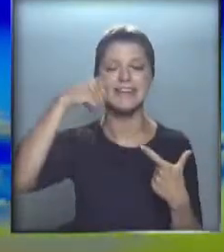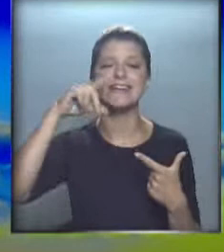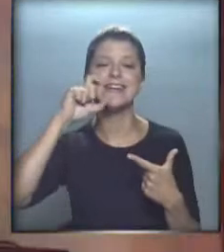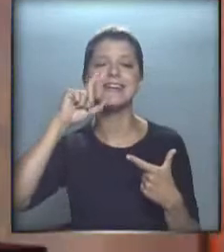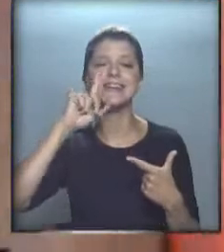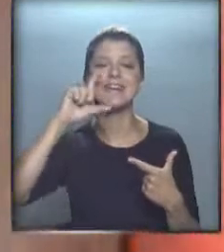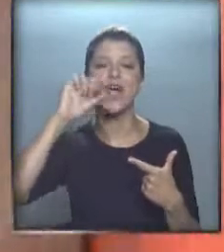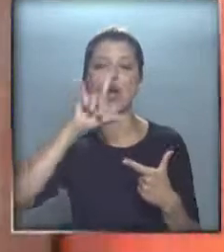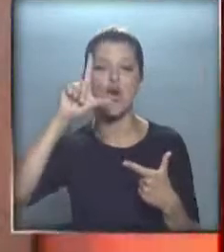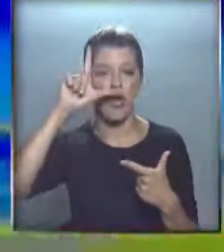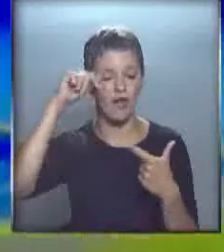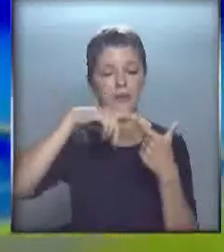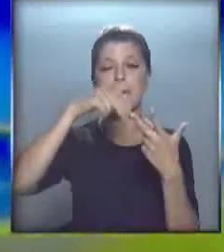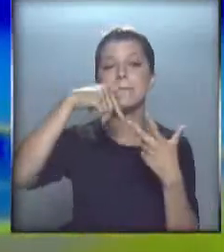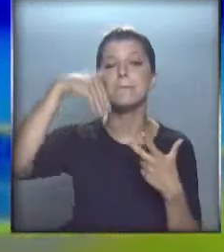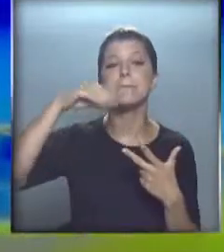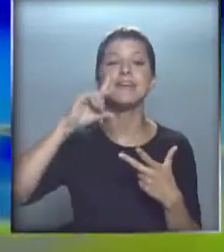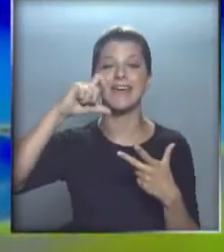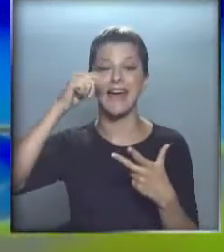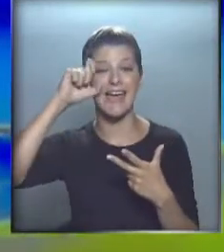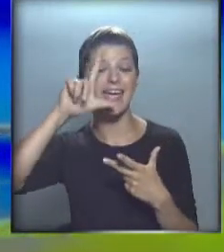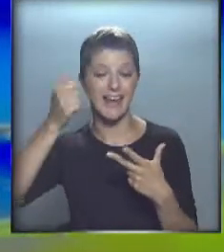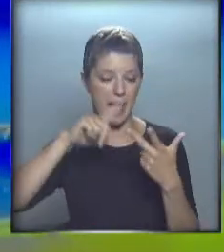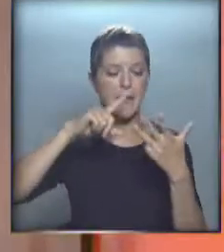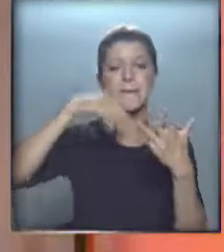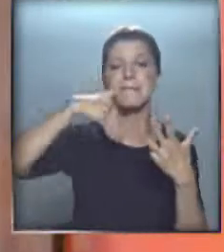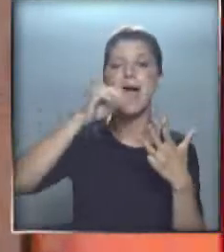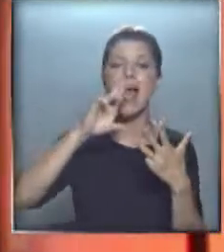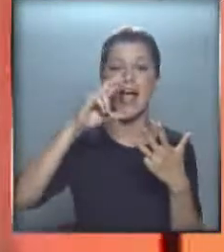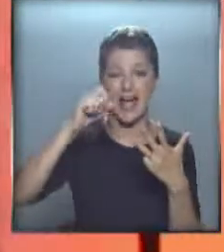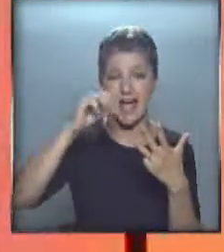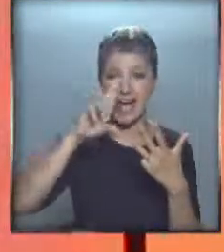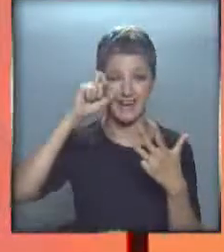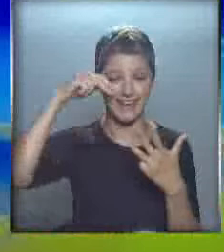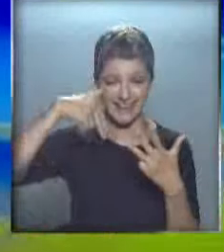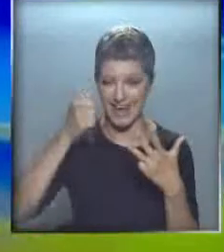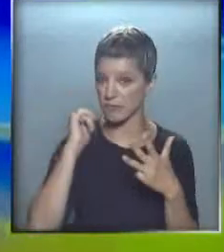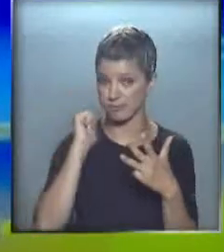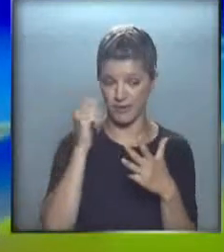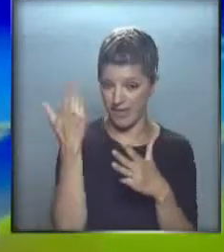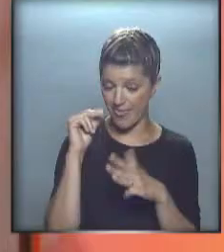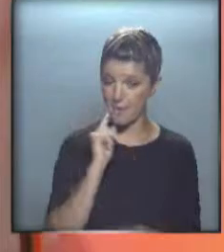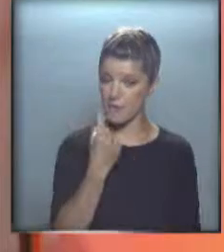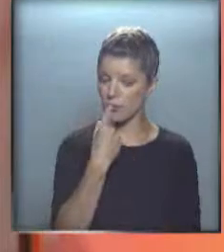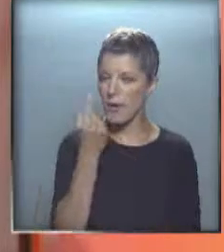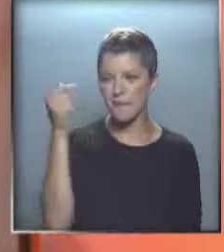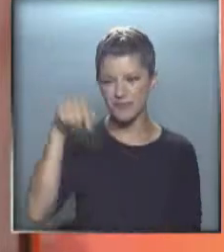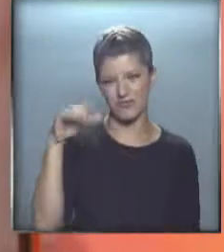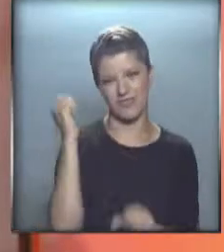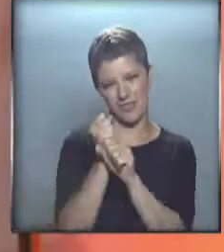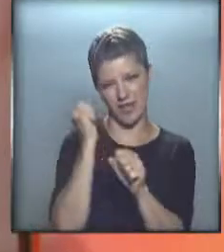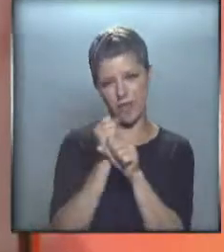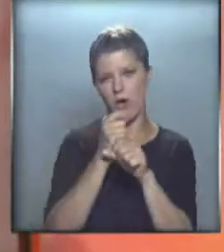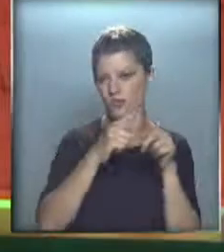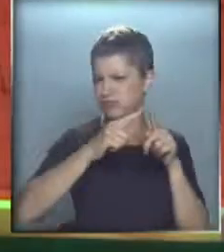Micaela? A Micaela y a Macarena. A Macarena. Me parece que es interesante, ¿no? El trabajo que es una tira larguísima, ¿no? Es una